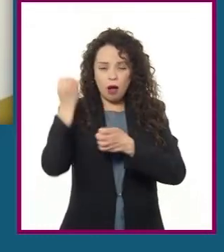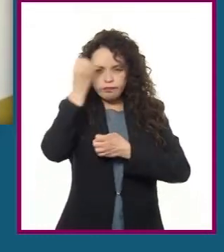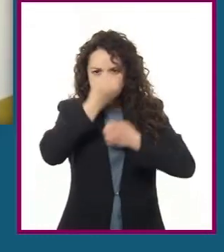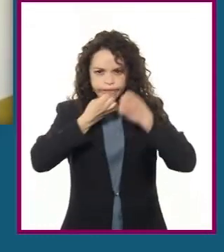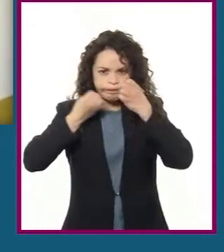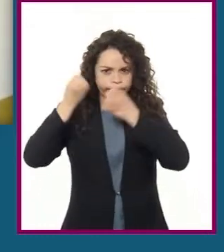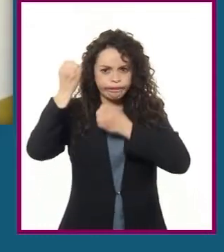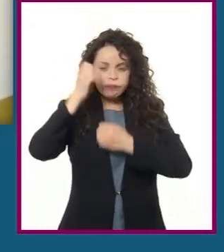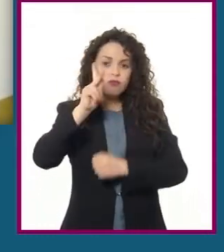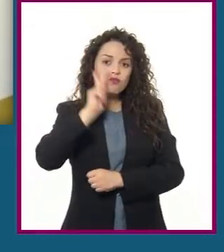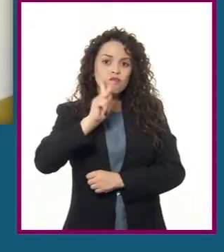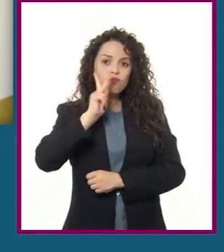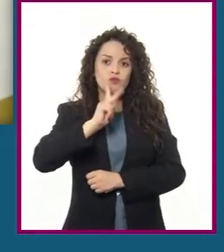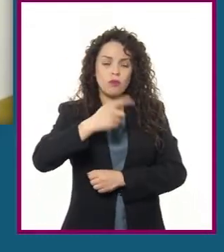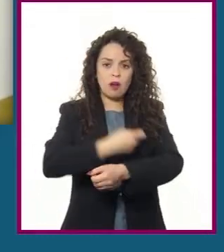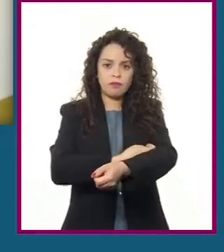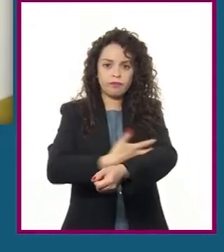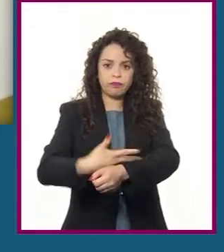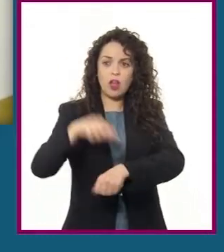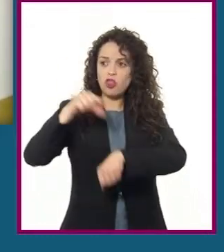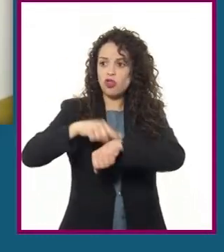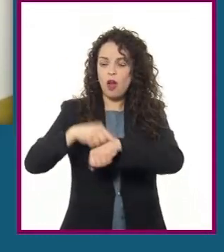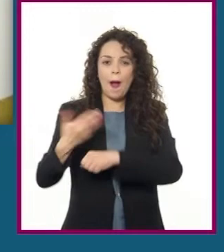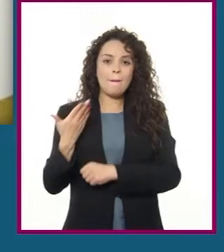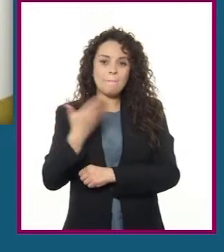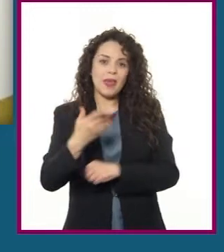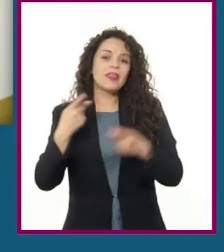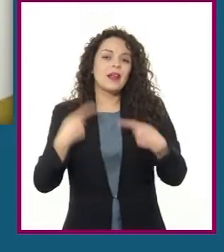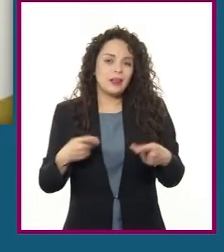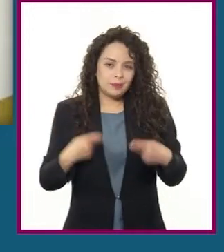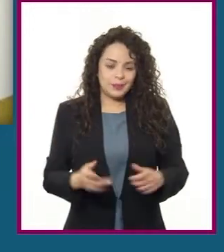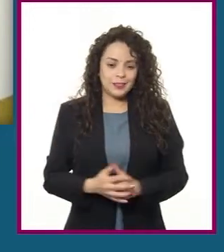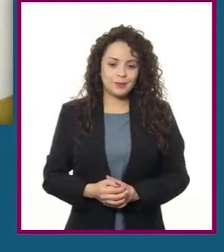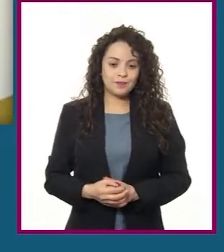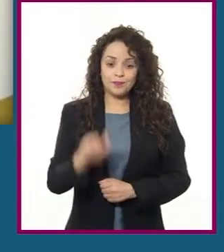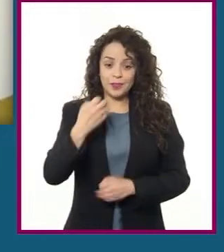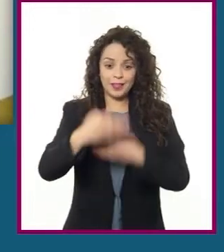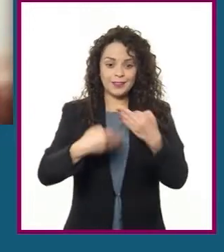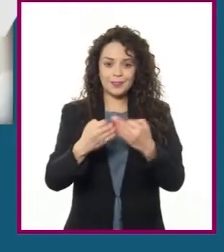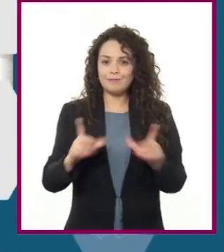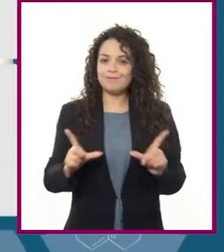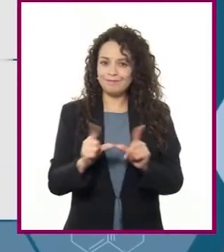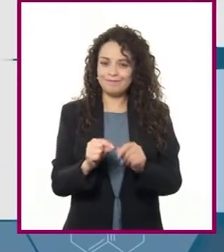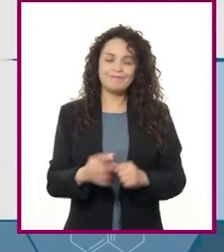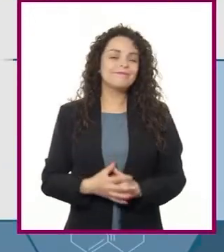clínicos que solicita el médico. Y eso sería todo.